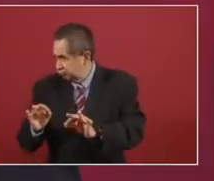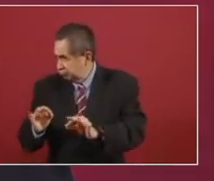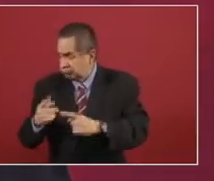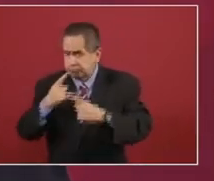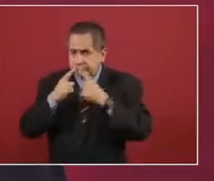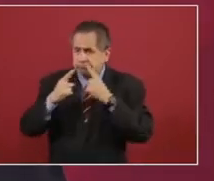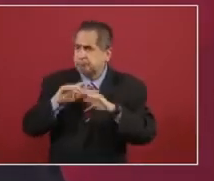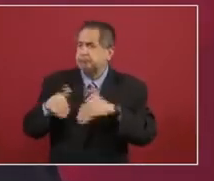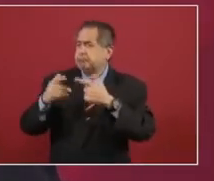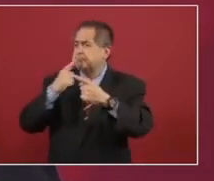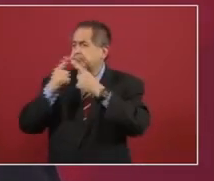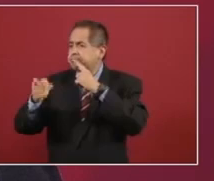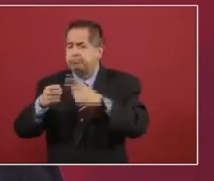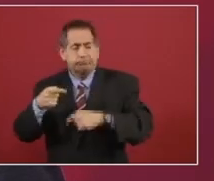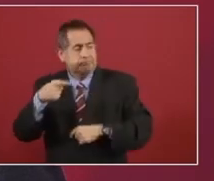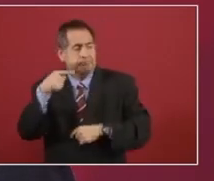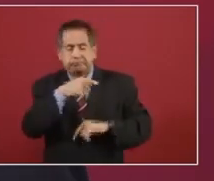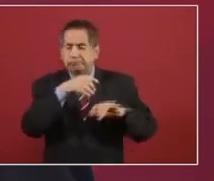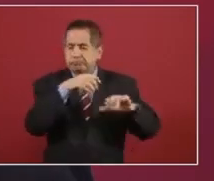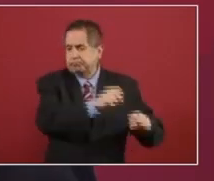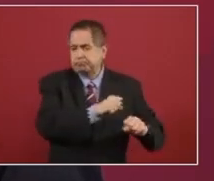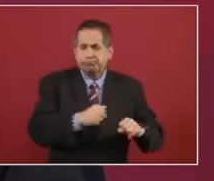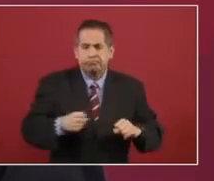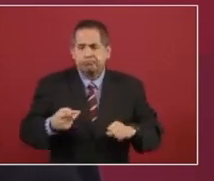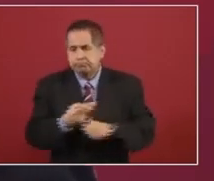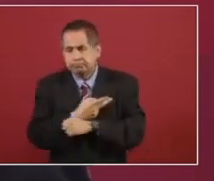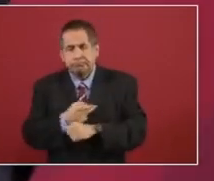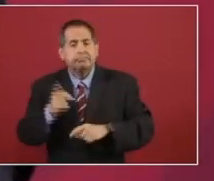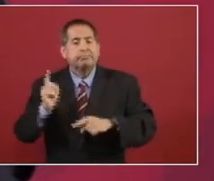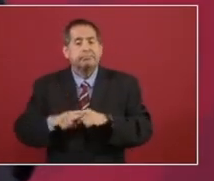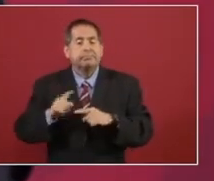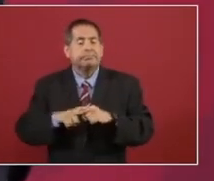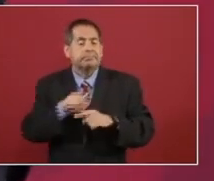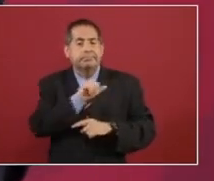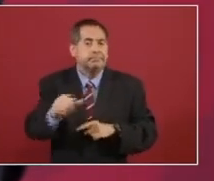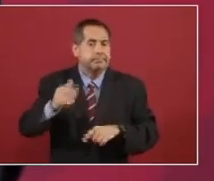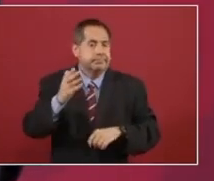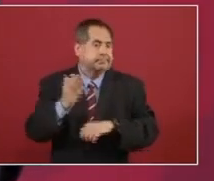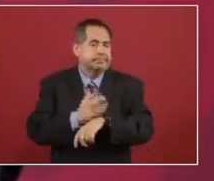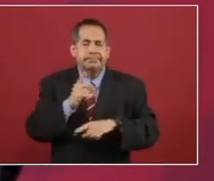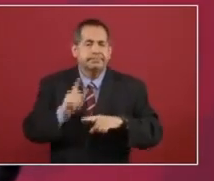haga una consulta, pero que